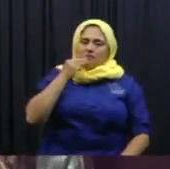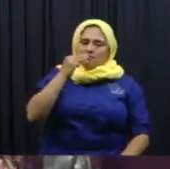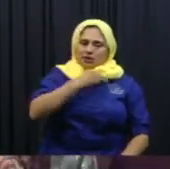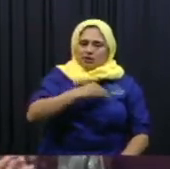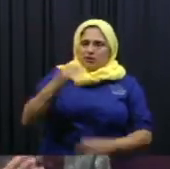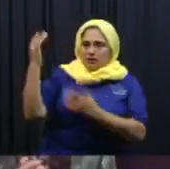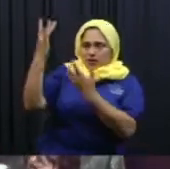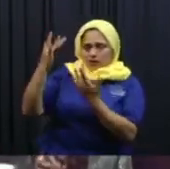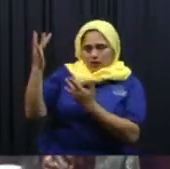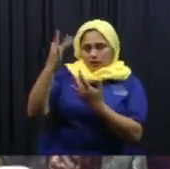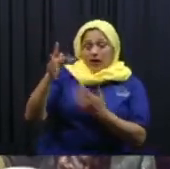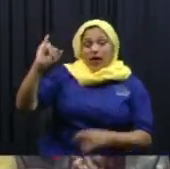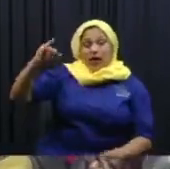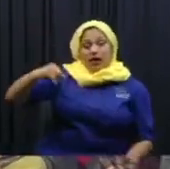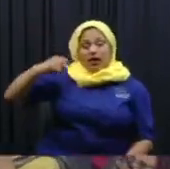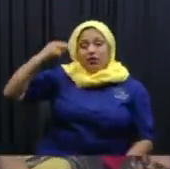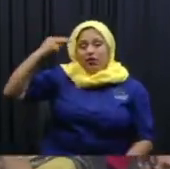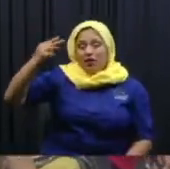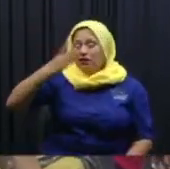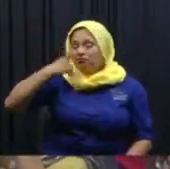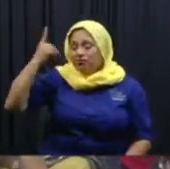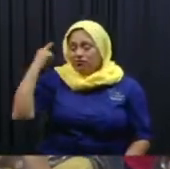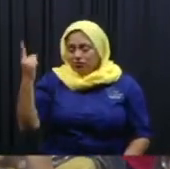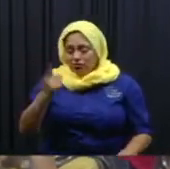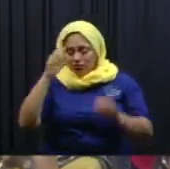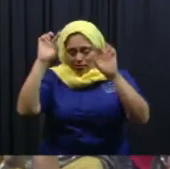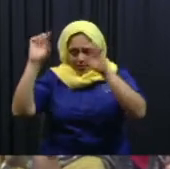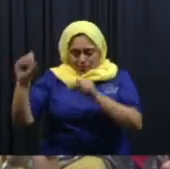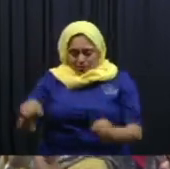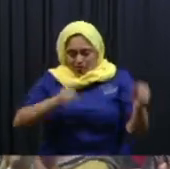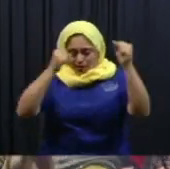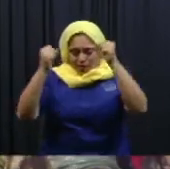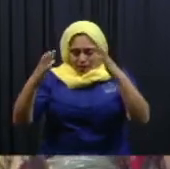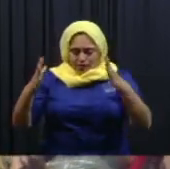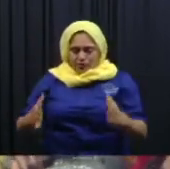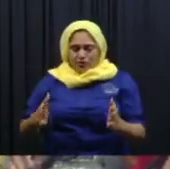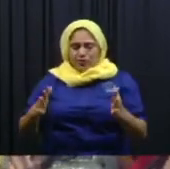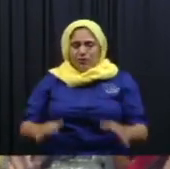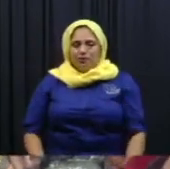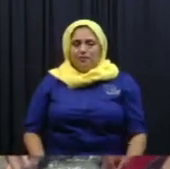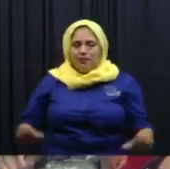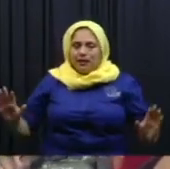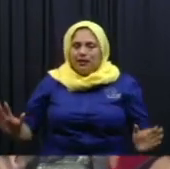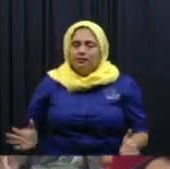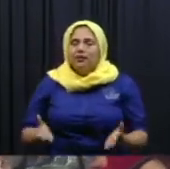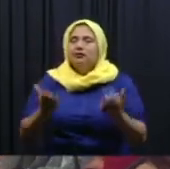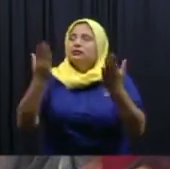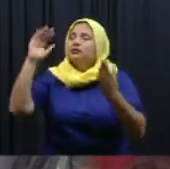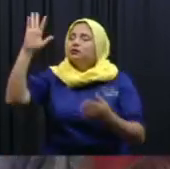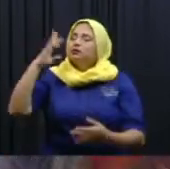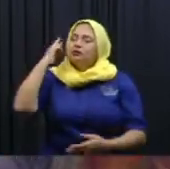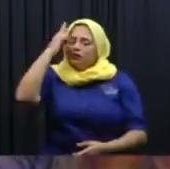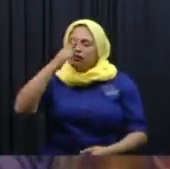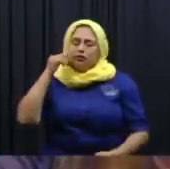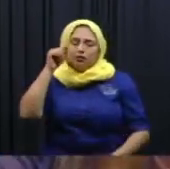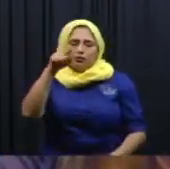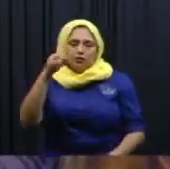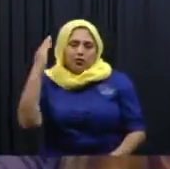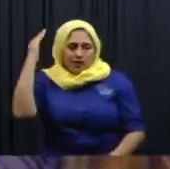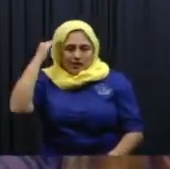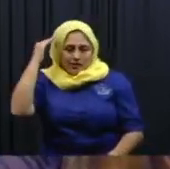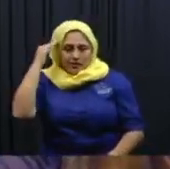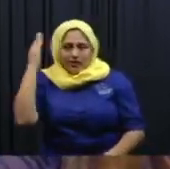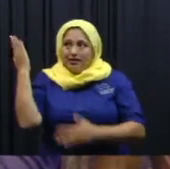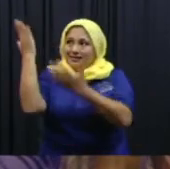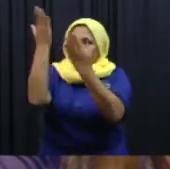que el señor Jehová Dios Todopoderoso levante su presencia su rostro sobre tu cabeza y